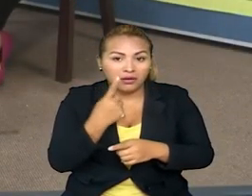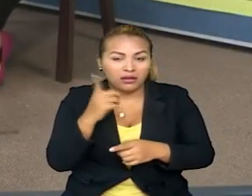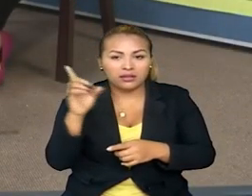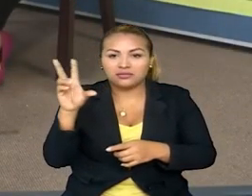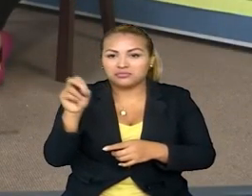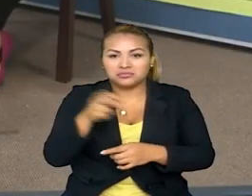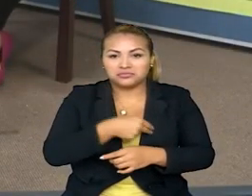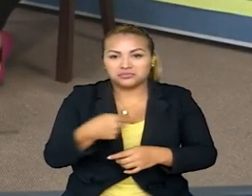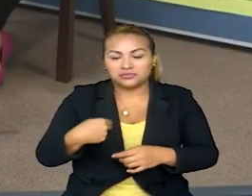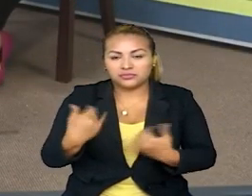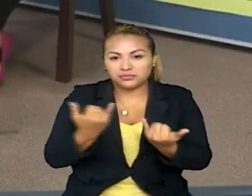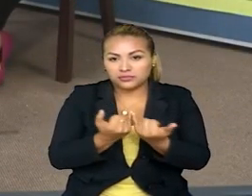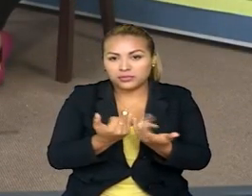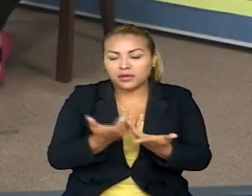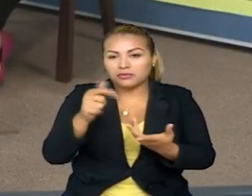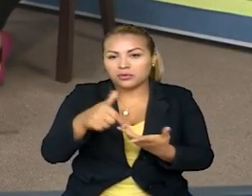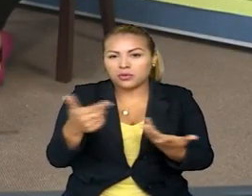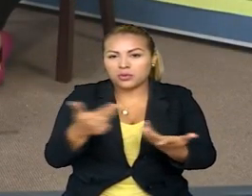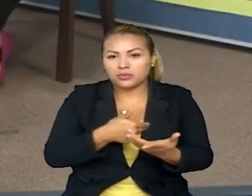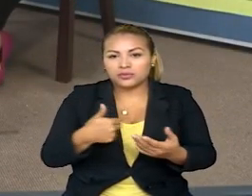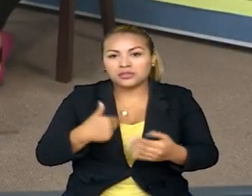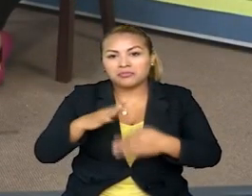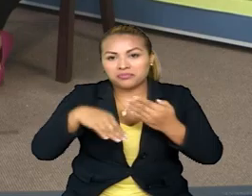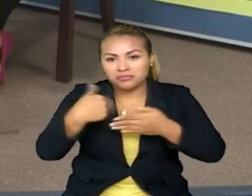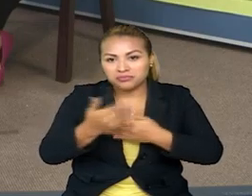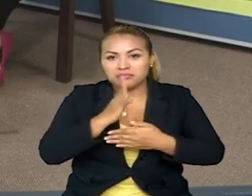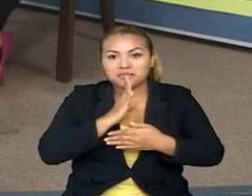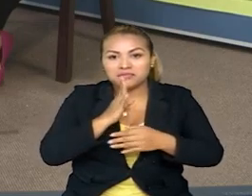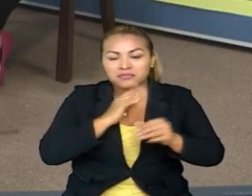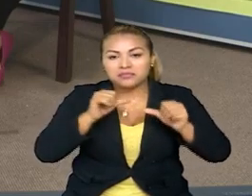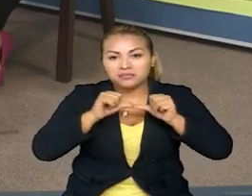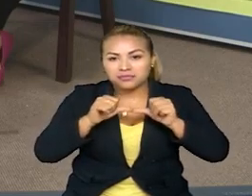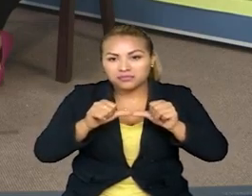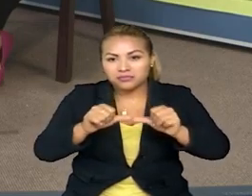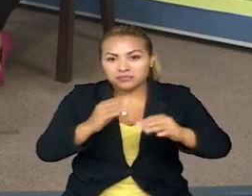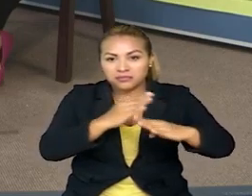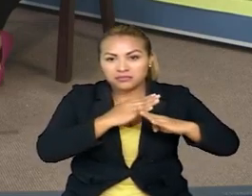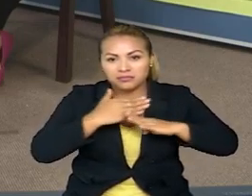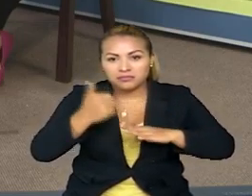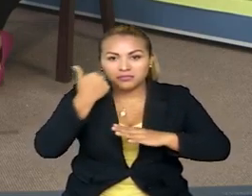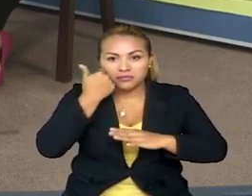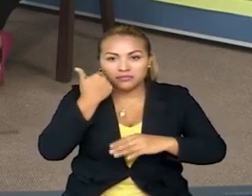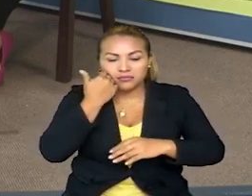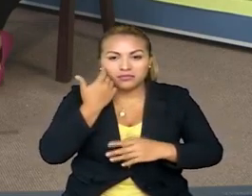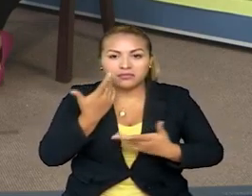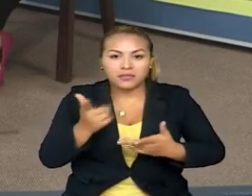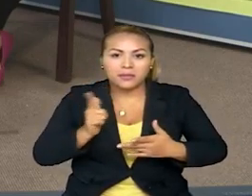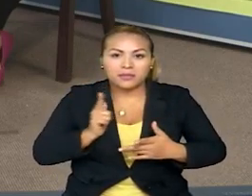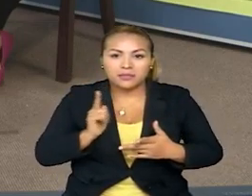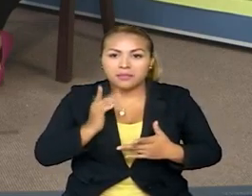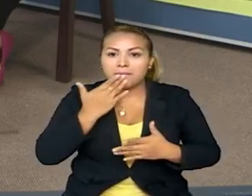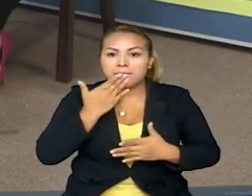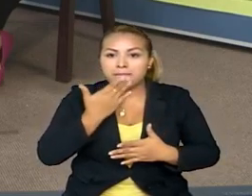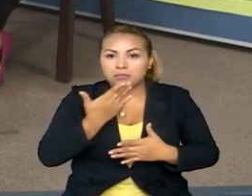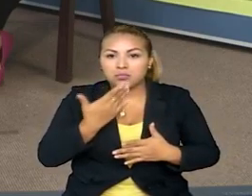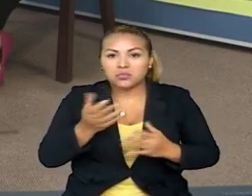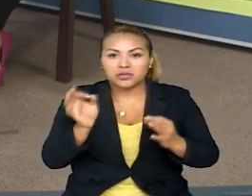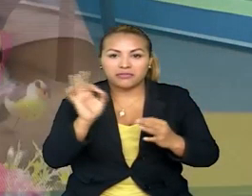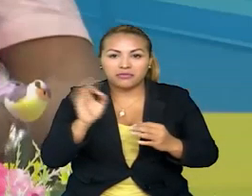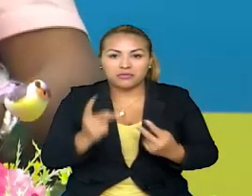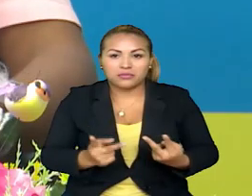este estilo de vida saludable también para la prevención de la enfermedad y sobre todo puede para tener una calidad de vida